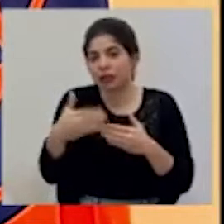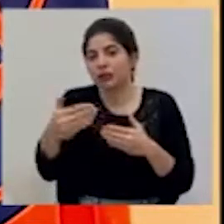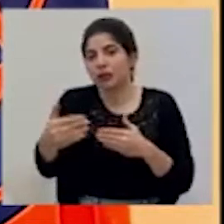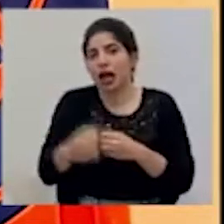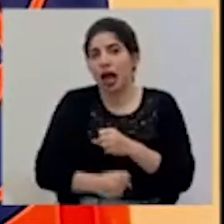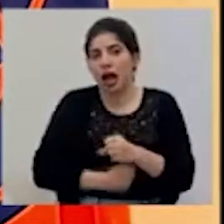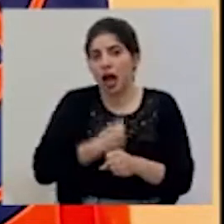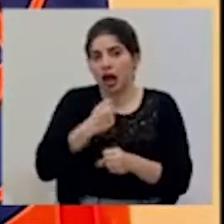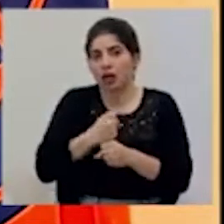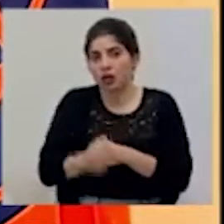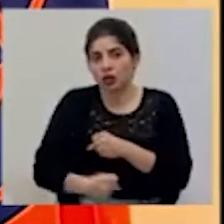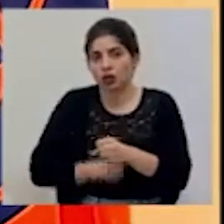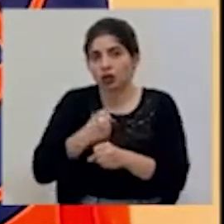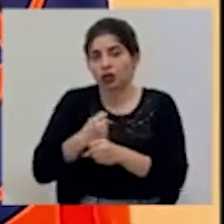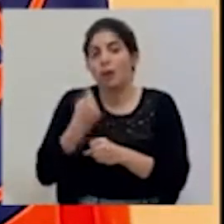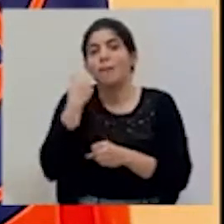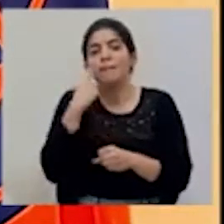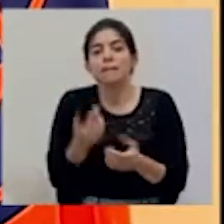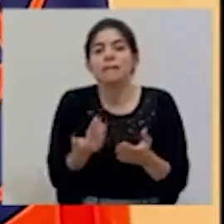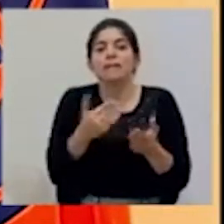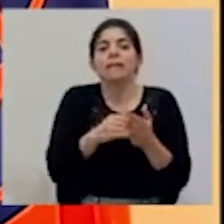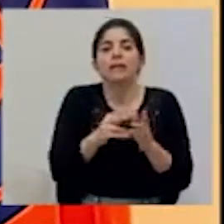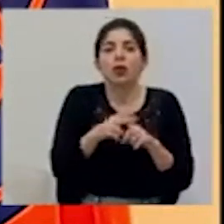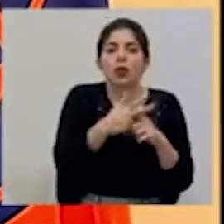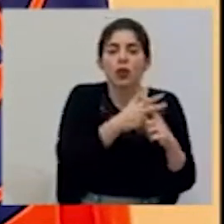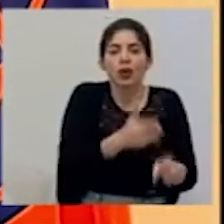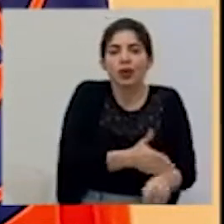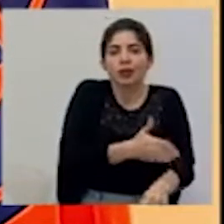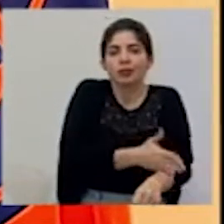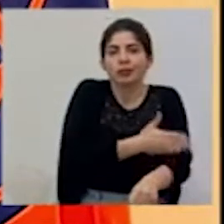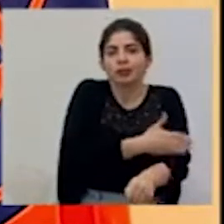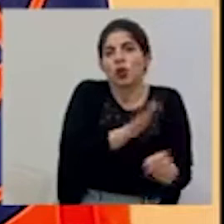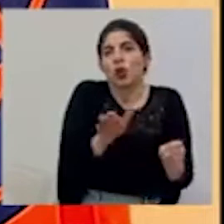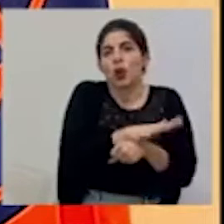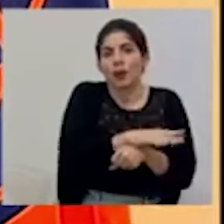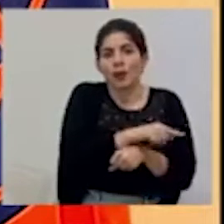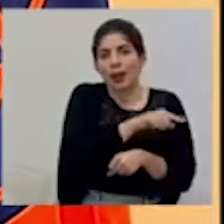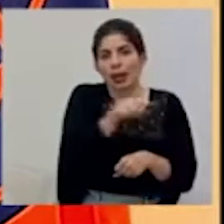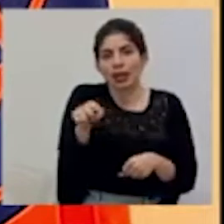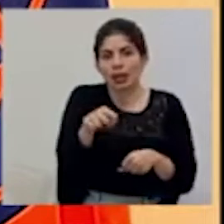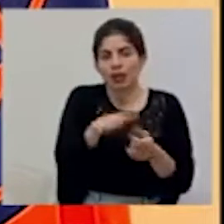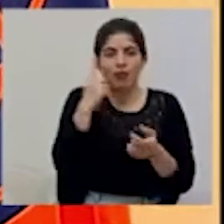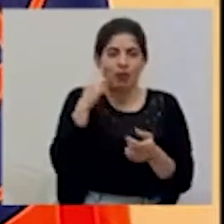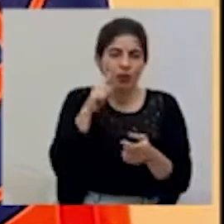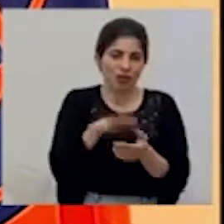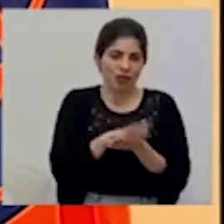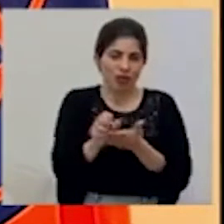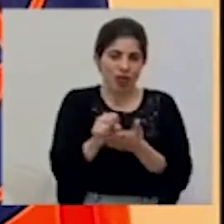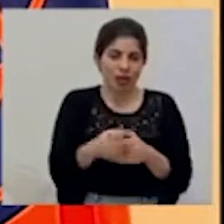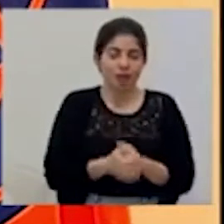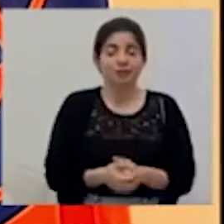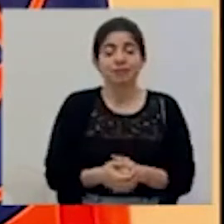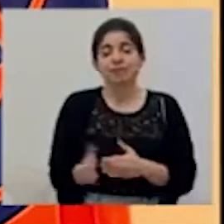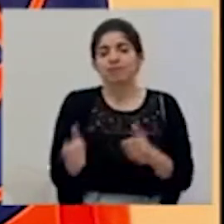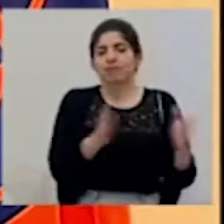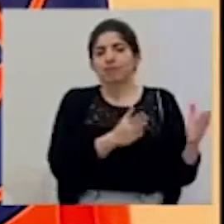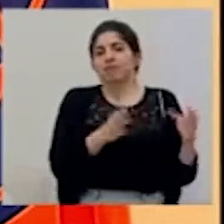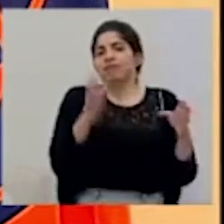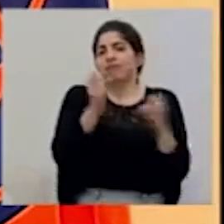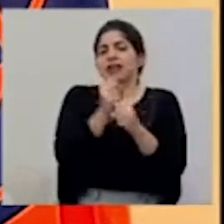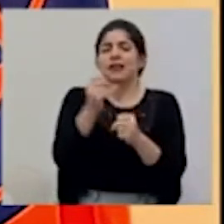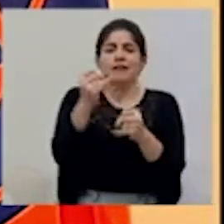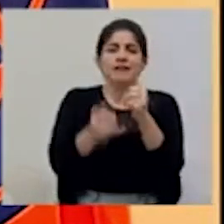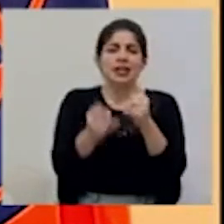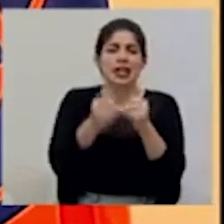años para la reconstrucción, la recuperación completa de estos daños. Finalmente, yo